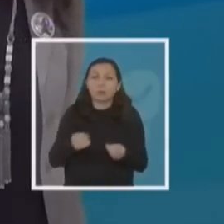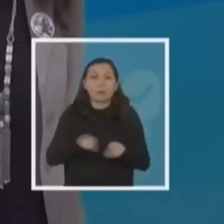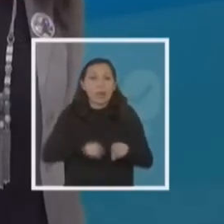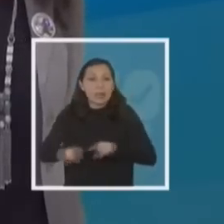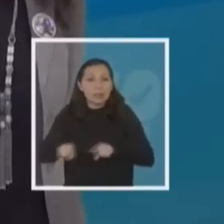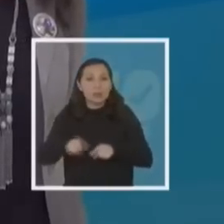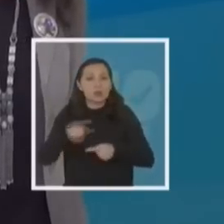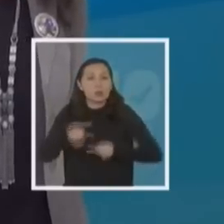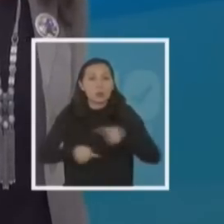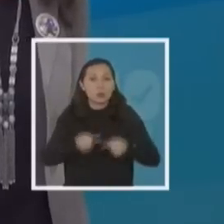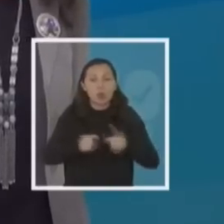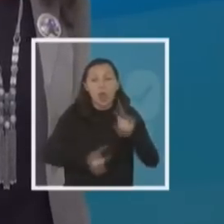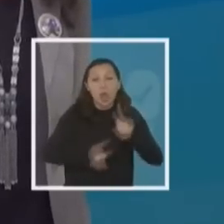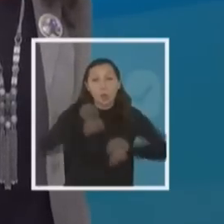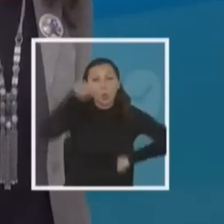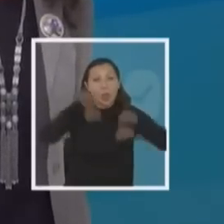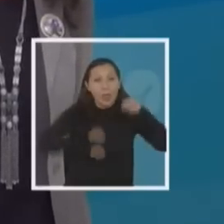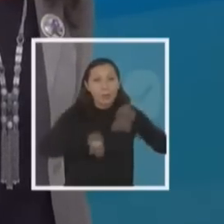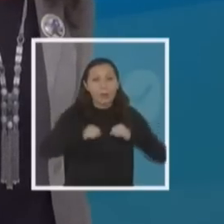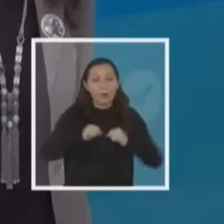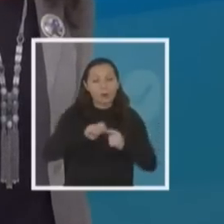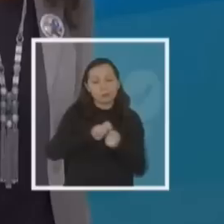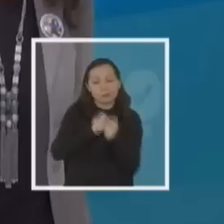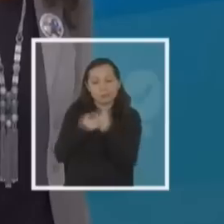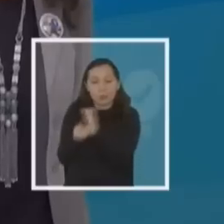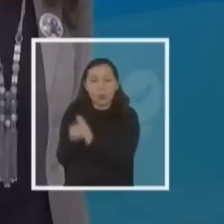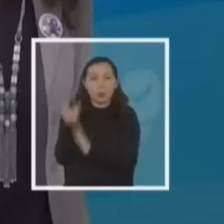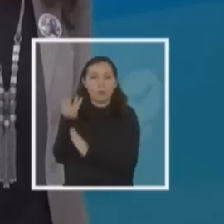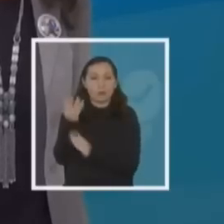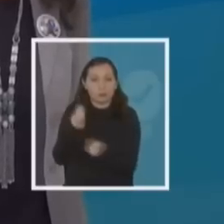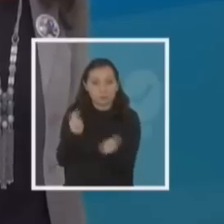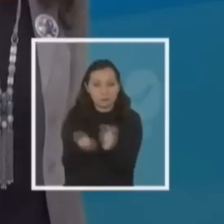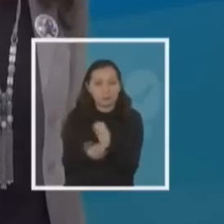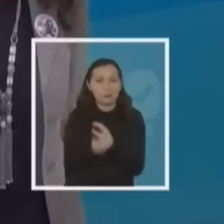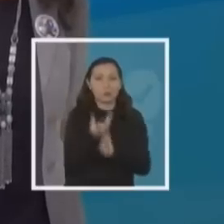los procesos de determinadas empresas y se puedan ir actualizando.